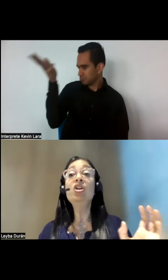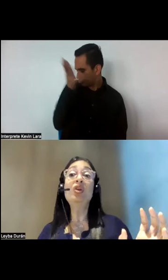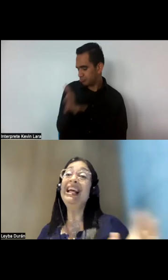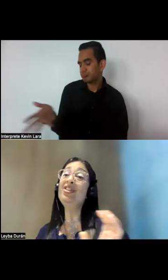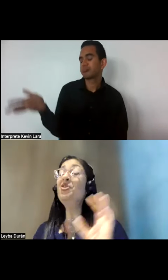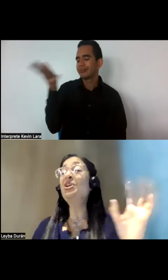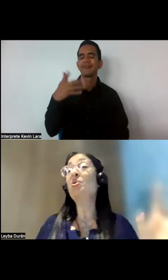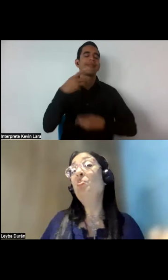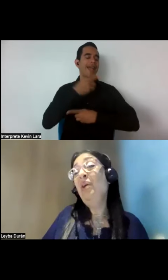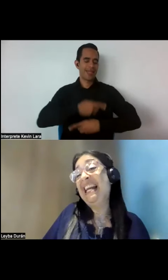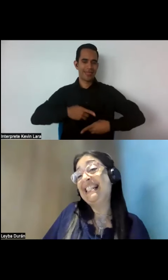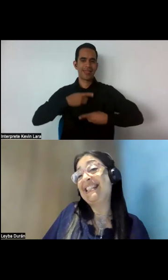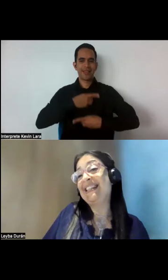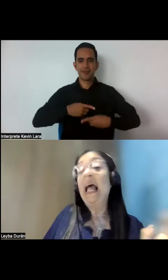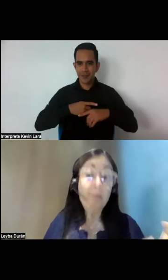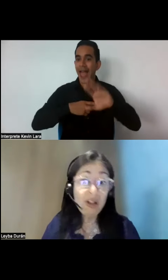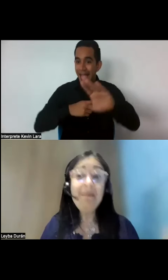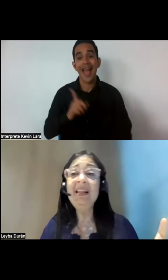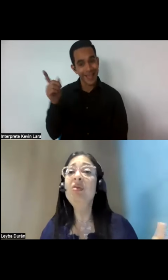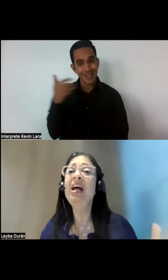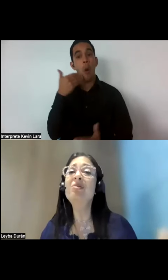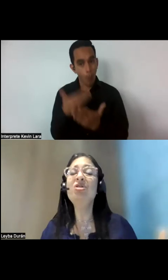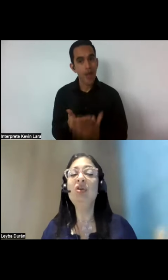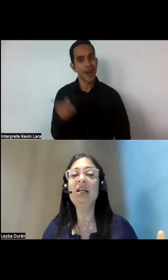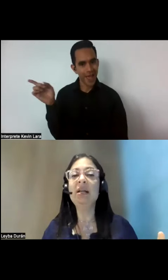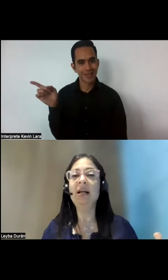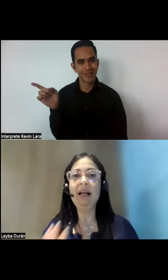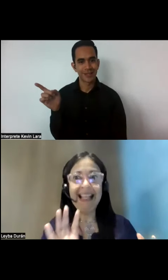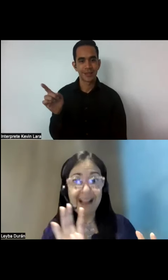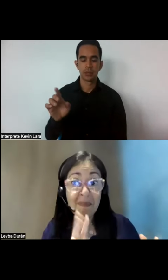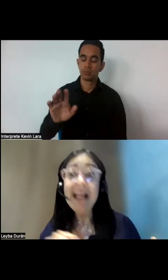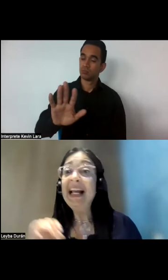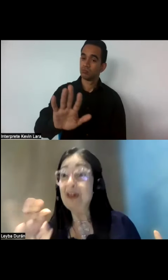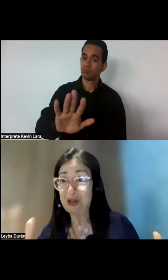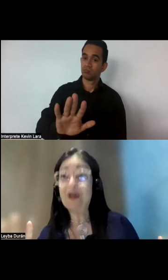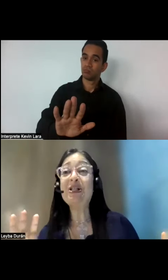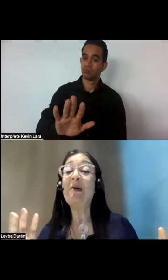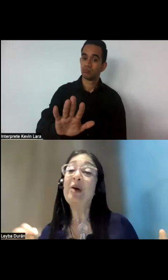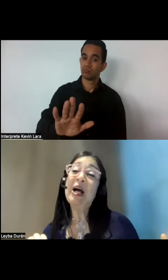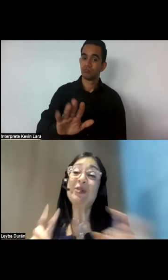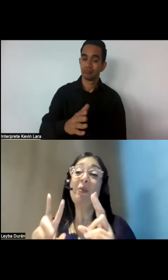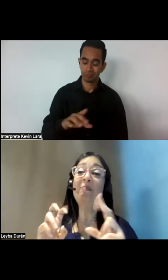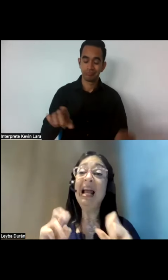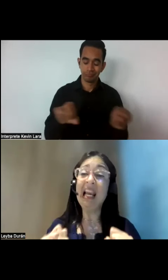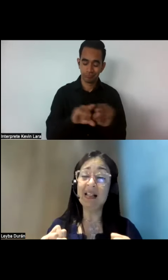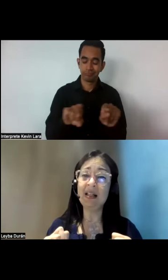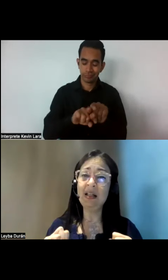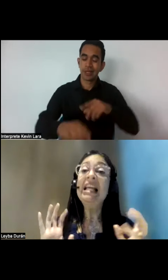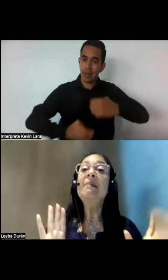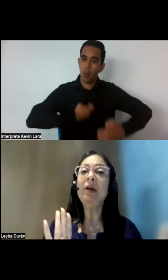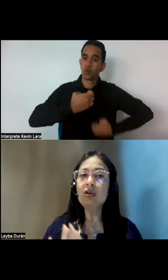disfrute son las que yo digo que son buenas. Pero también tengo unas emociones que también en ocasiones llamamos las que son